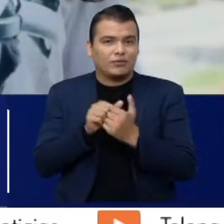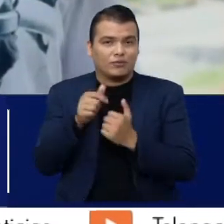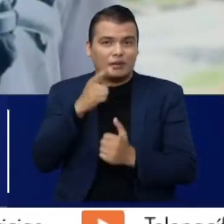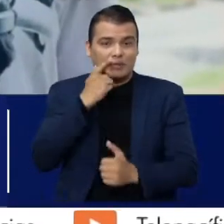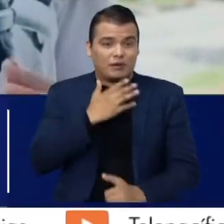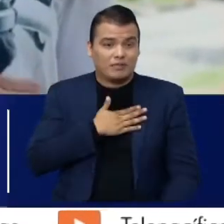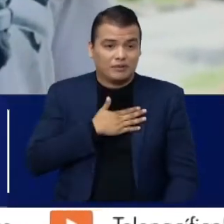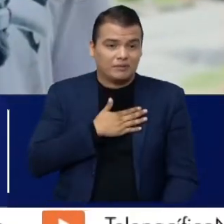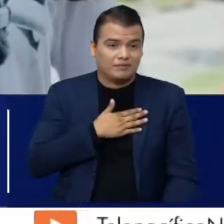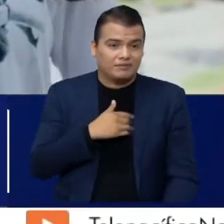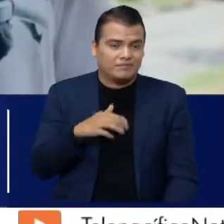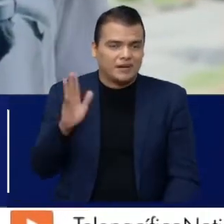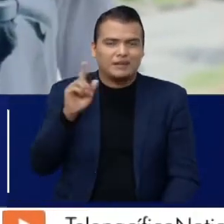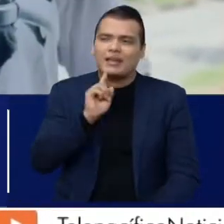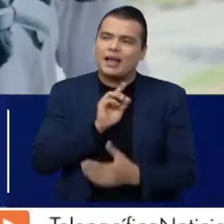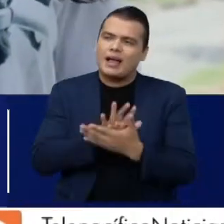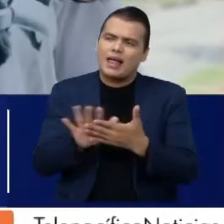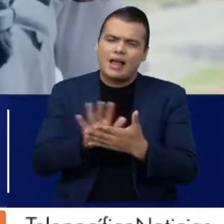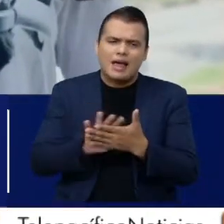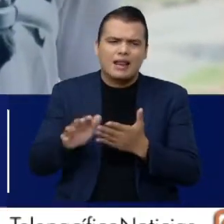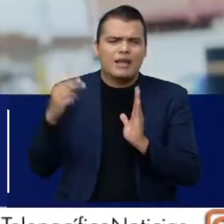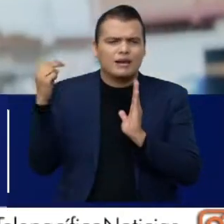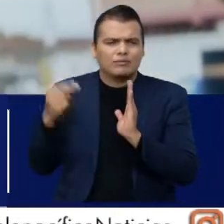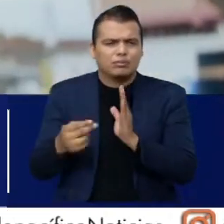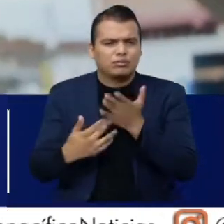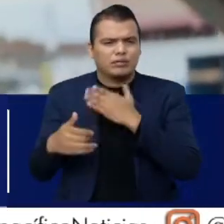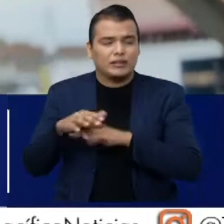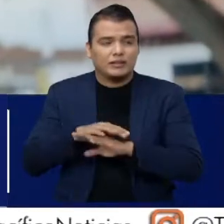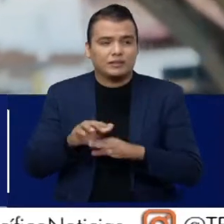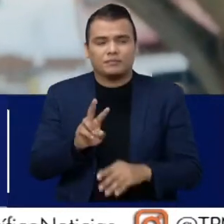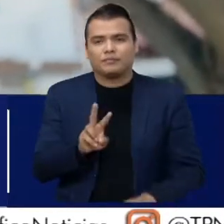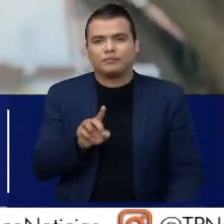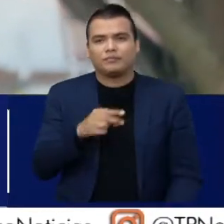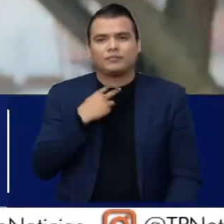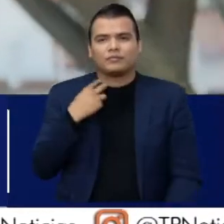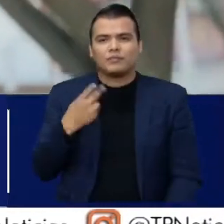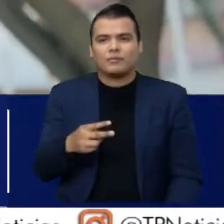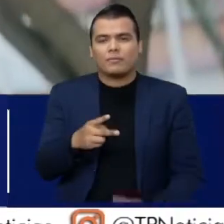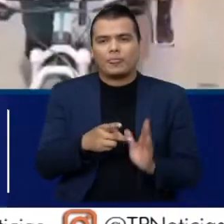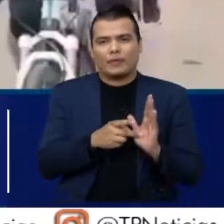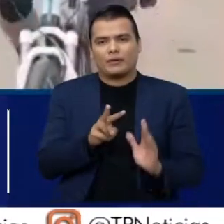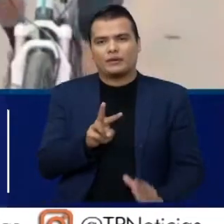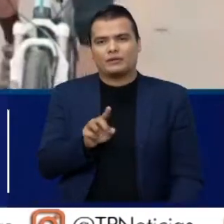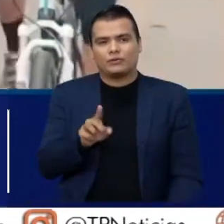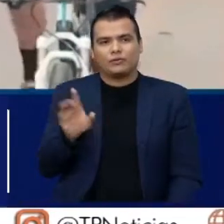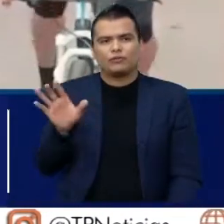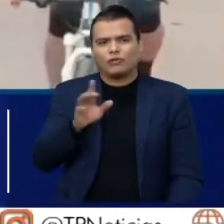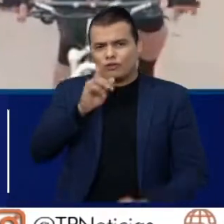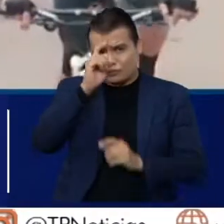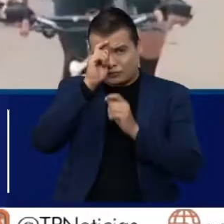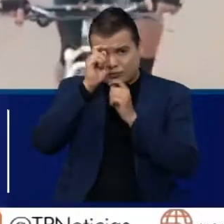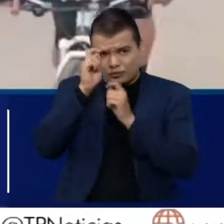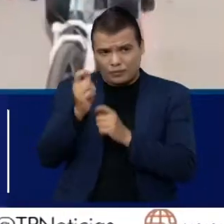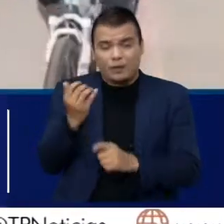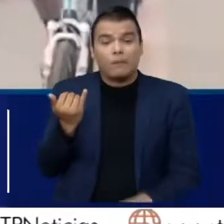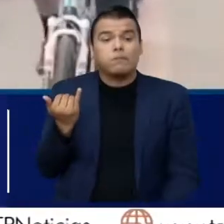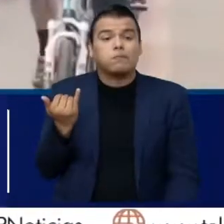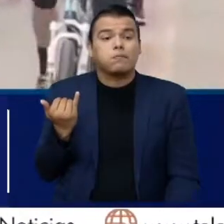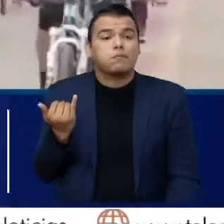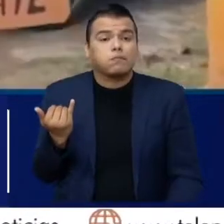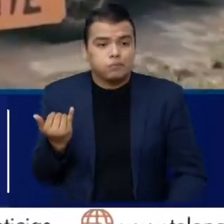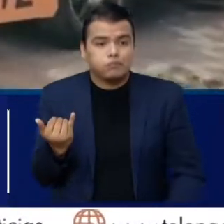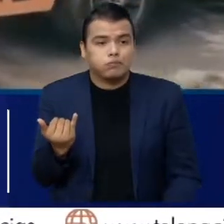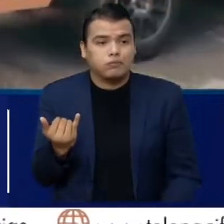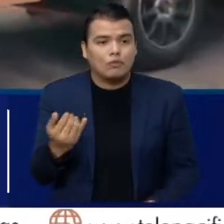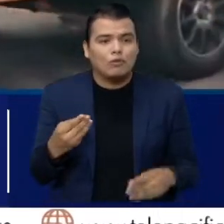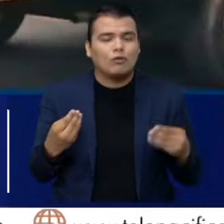hablar, darle como recuento de todas las carreras. El 21 de noviembre del año pasado le realizaron el último homenaje aquí